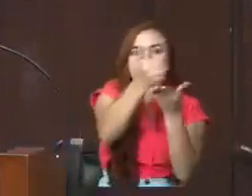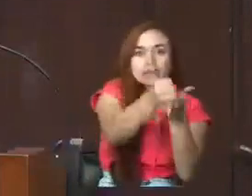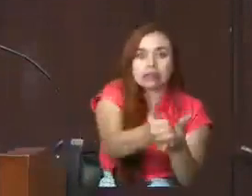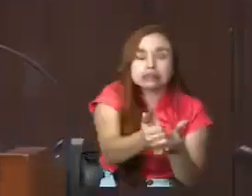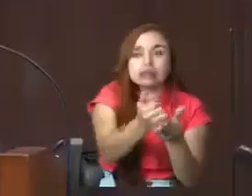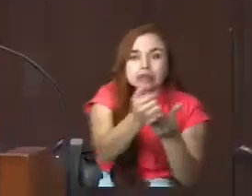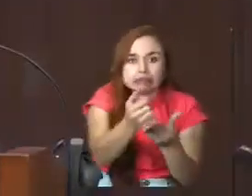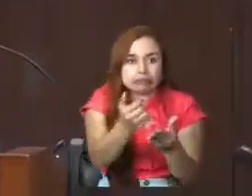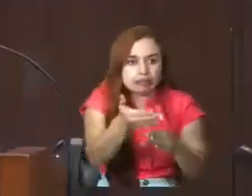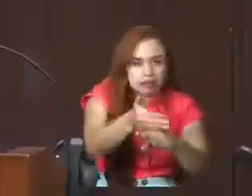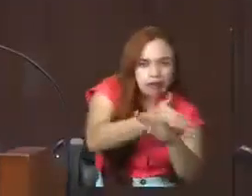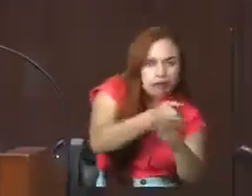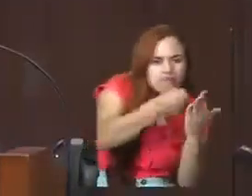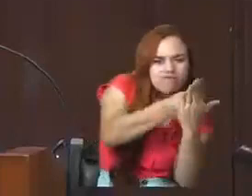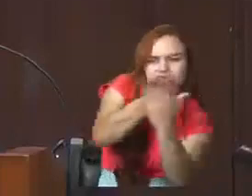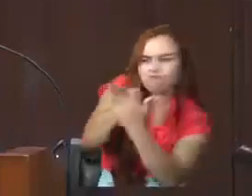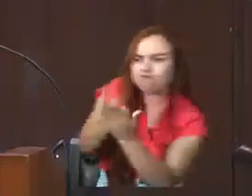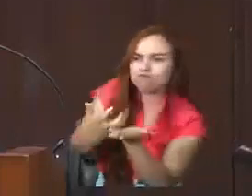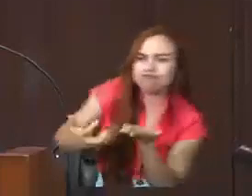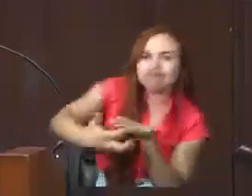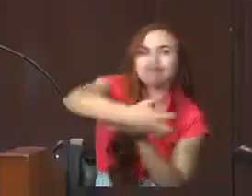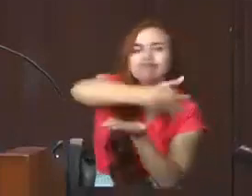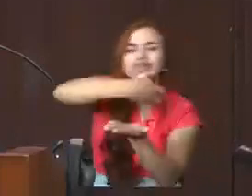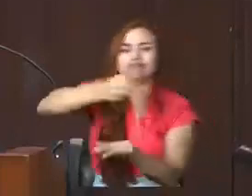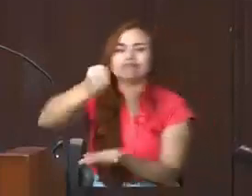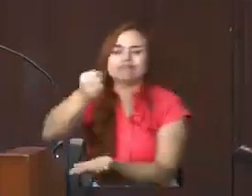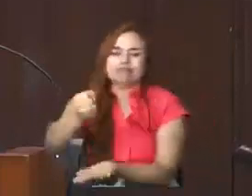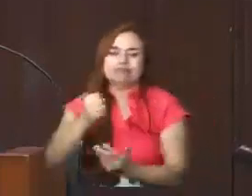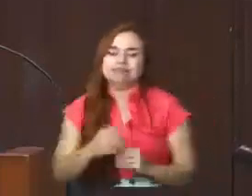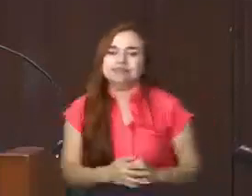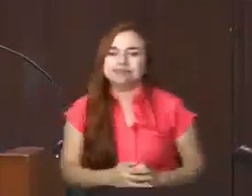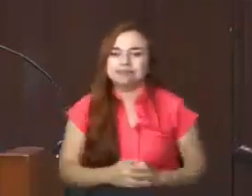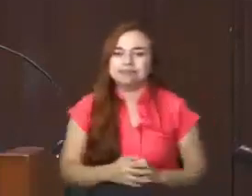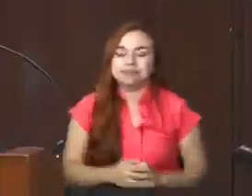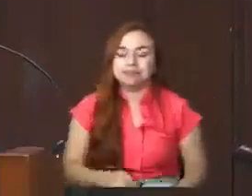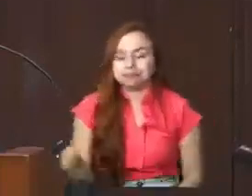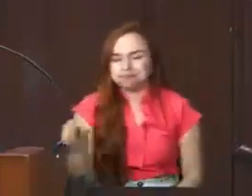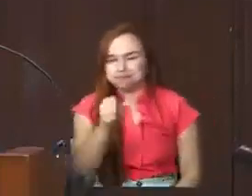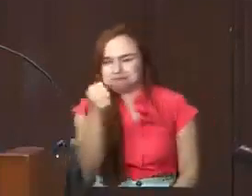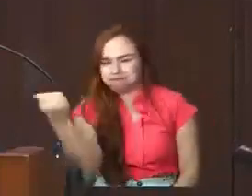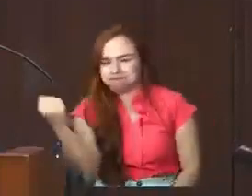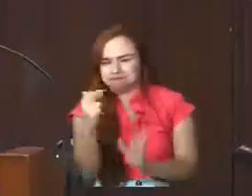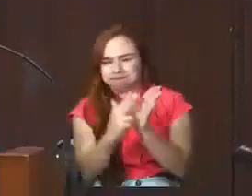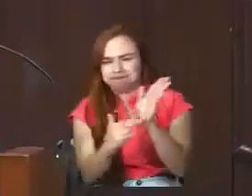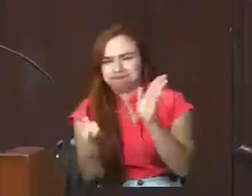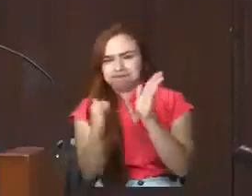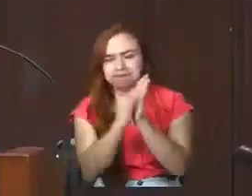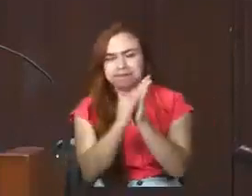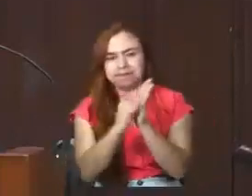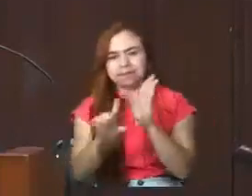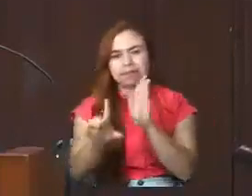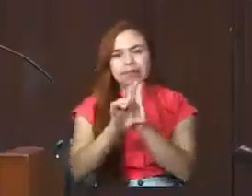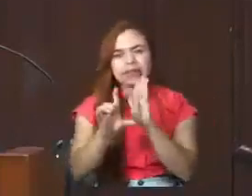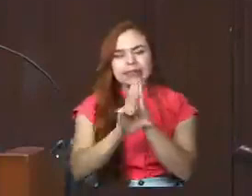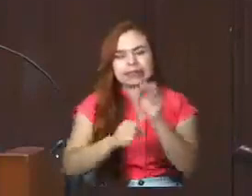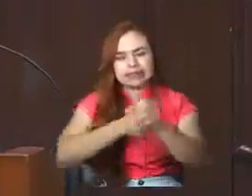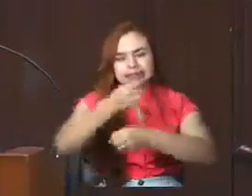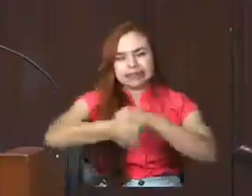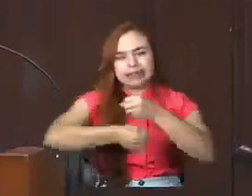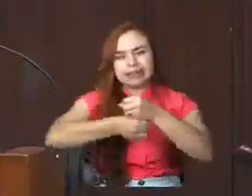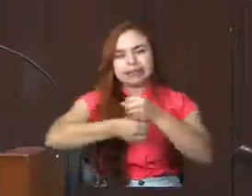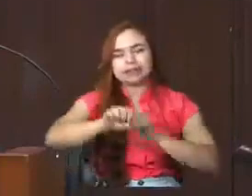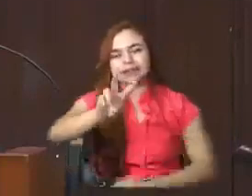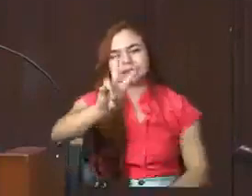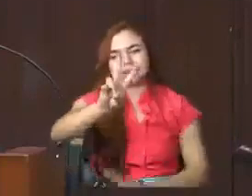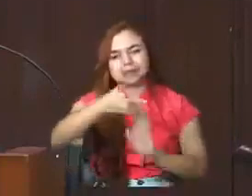Ley 647, que reforma la Ley 42 del 2011, que establece lineamientos